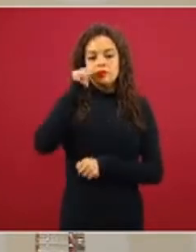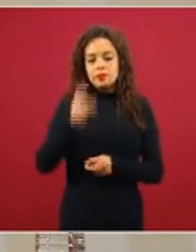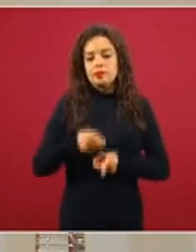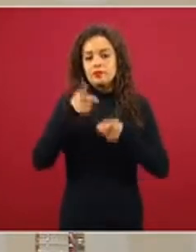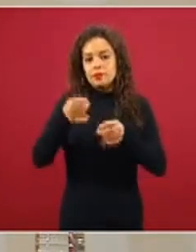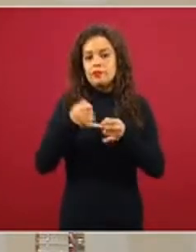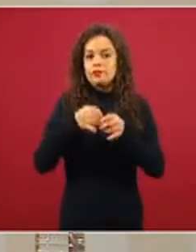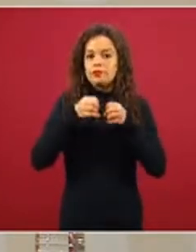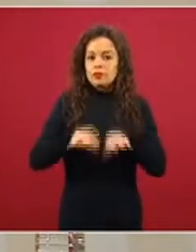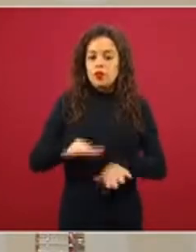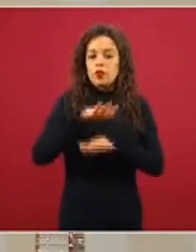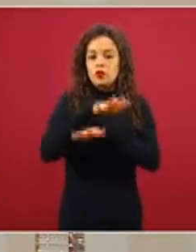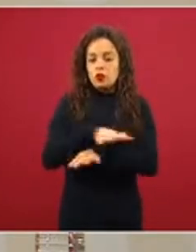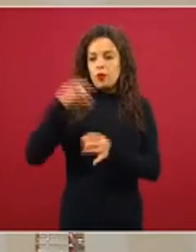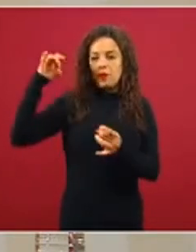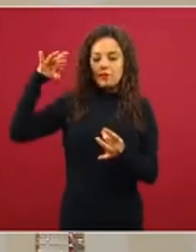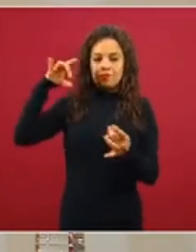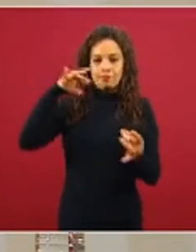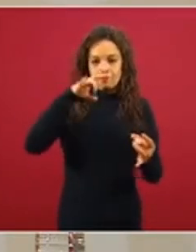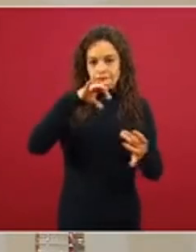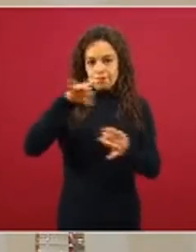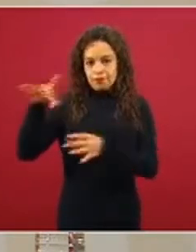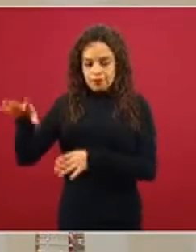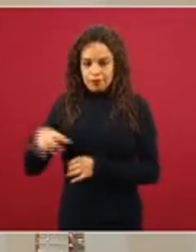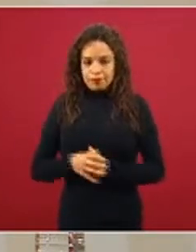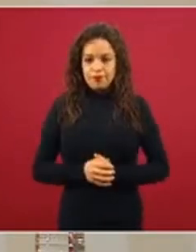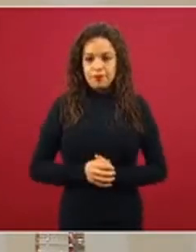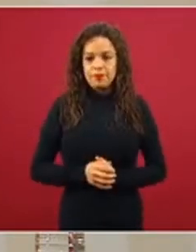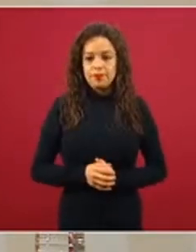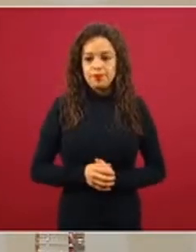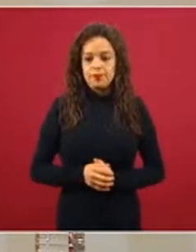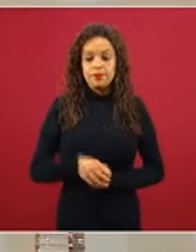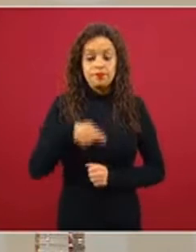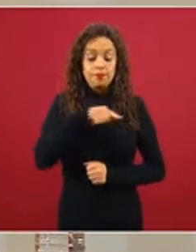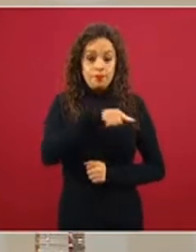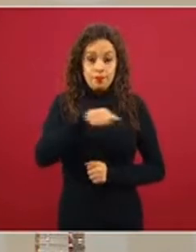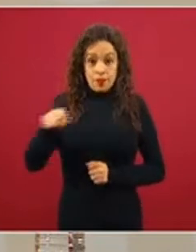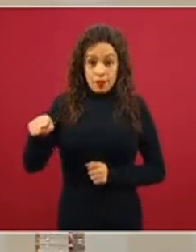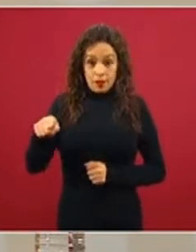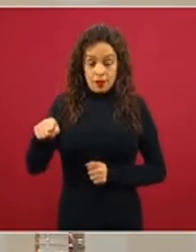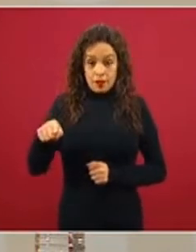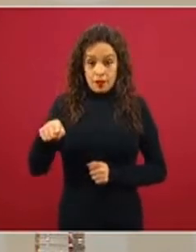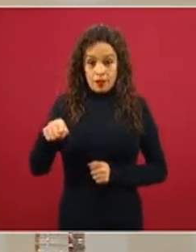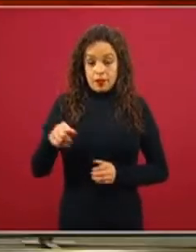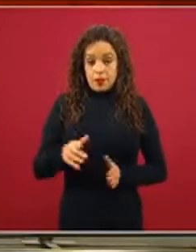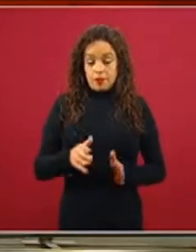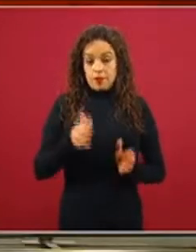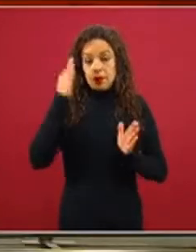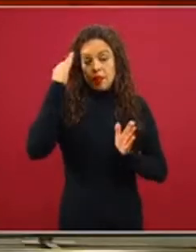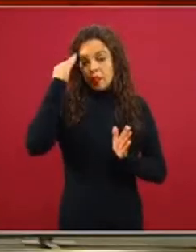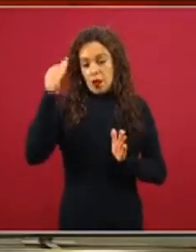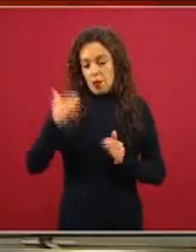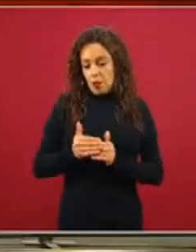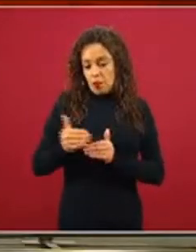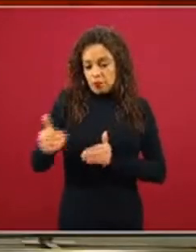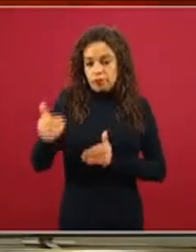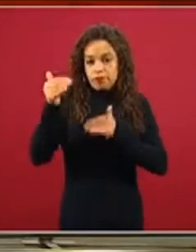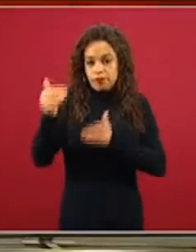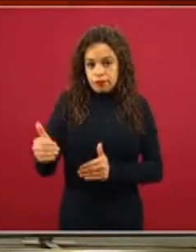Las medidas de mitigación que se implantaron como parte de la Jornada Nacional de Sana Distancia el 23 de